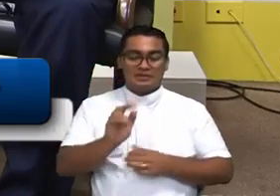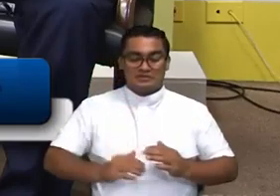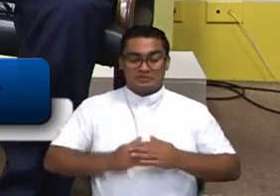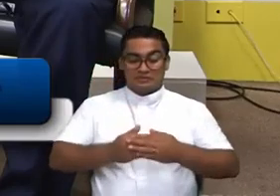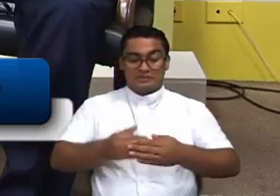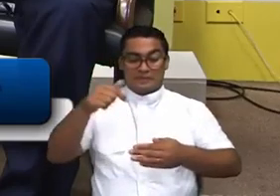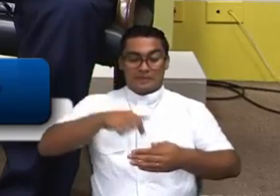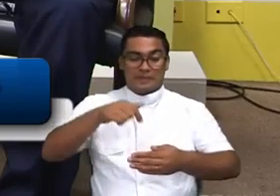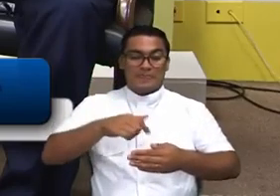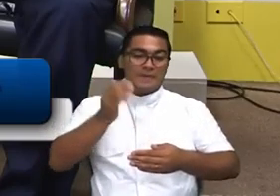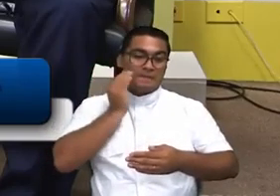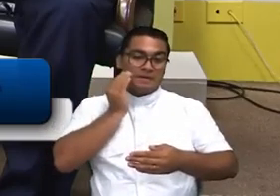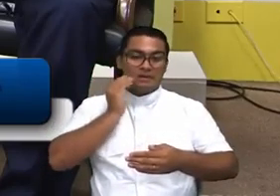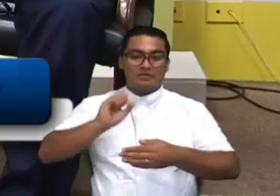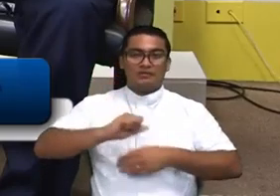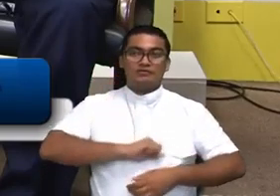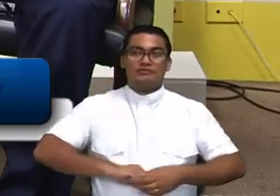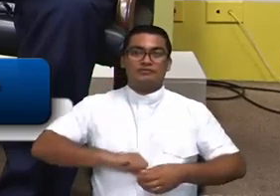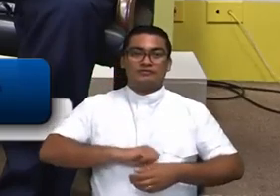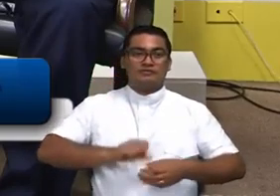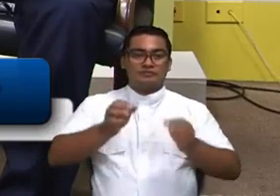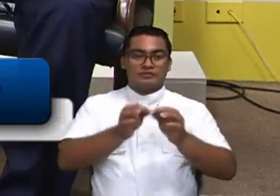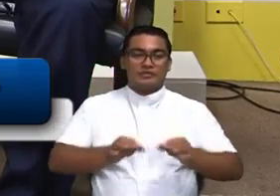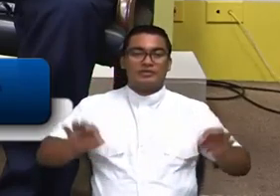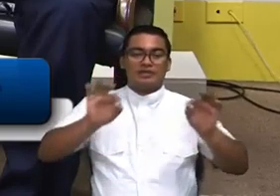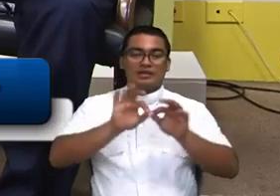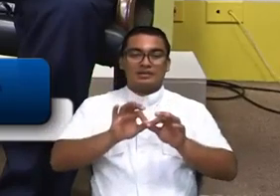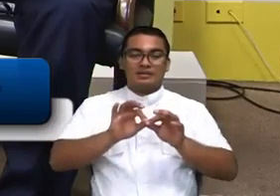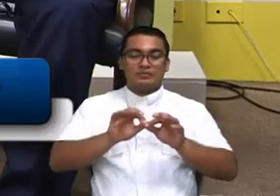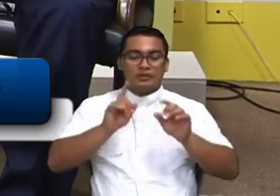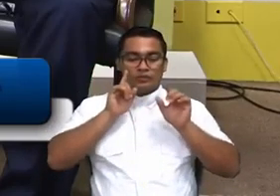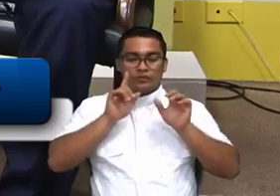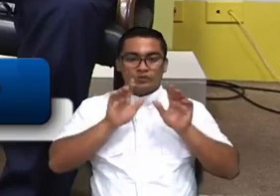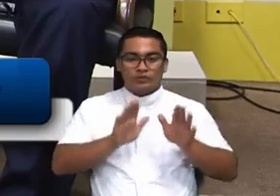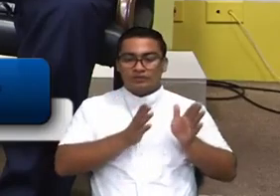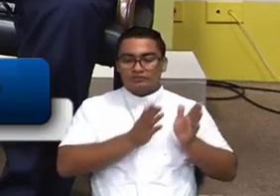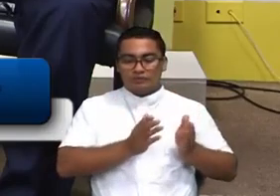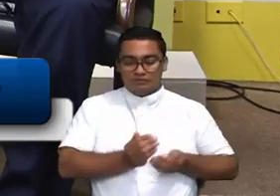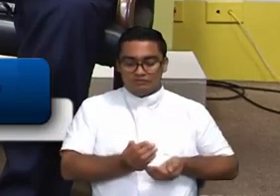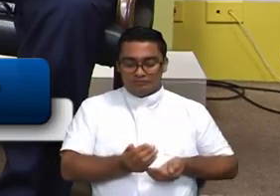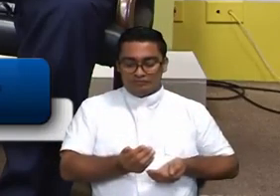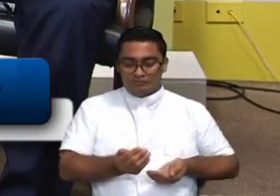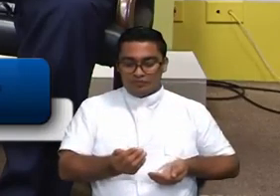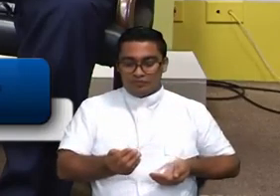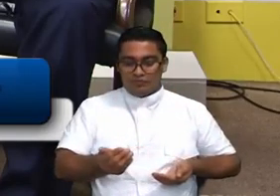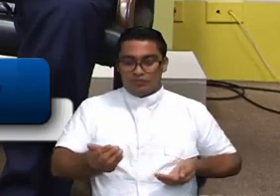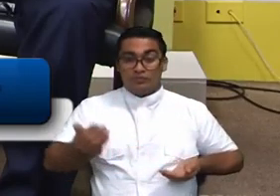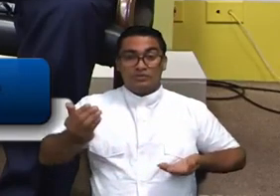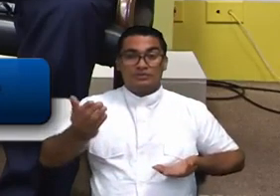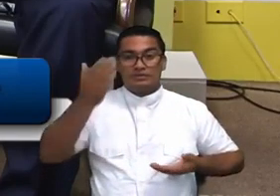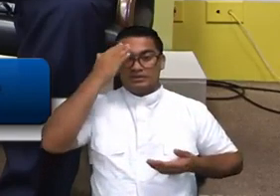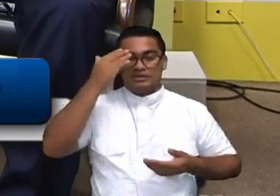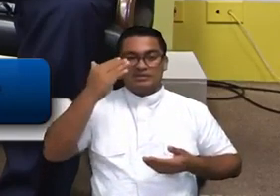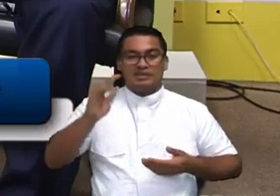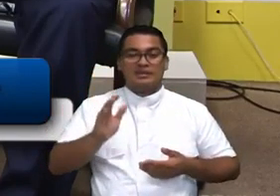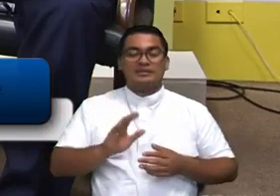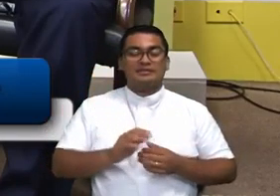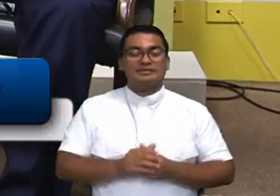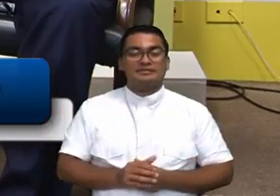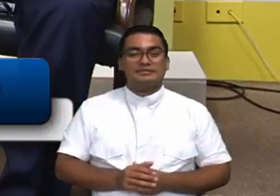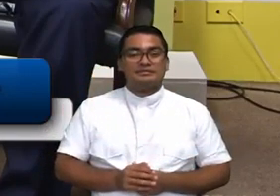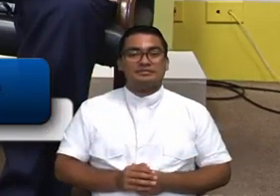madre. Es fundamental para seguir el monitoreo del crecimiento de los niños que vienen al mundo, pues.